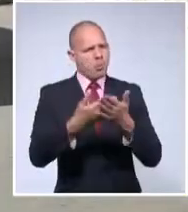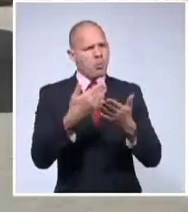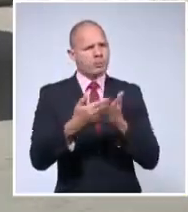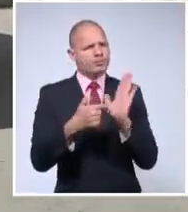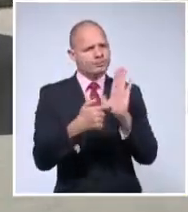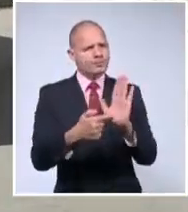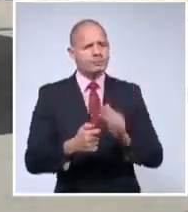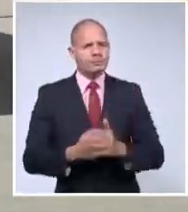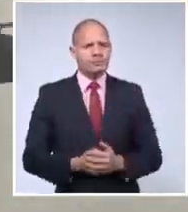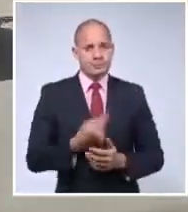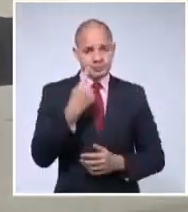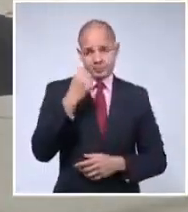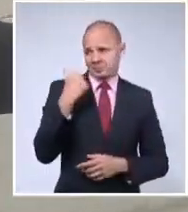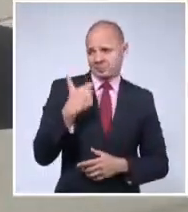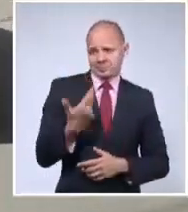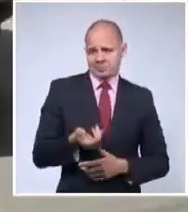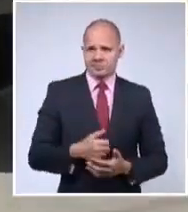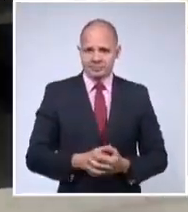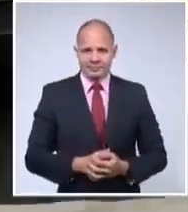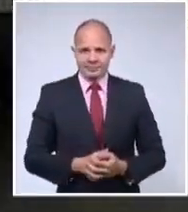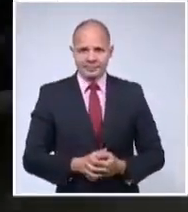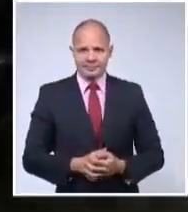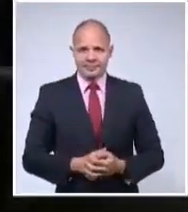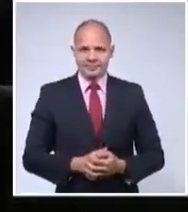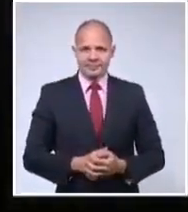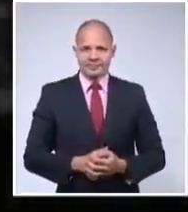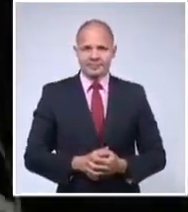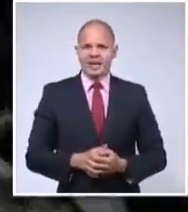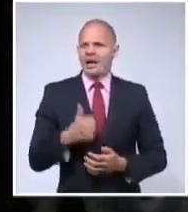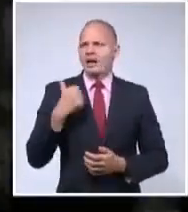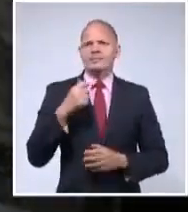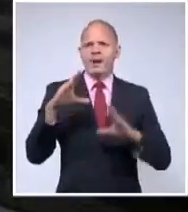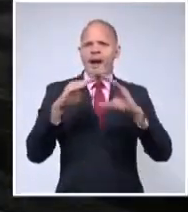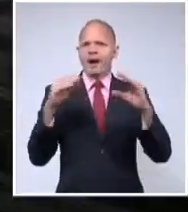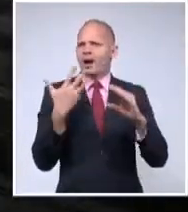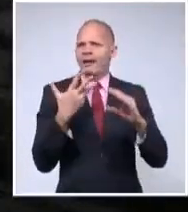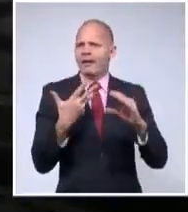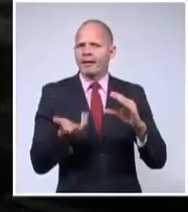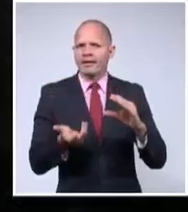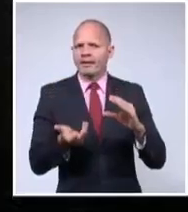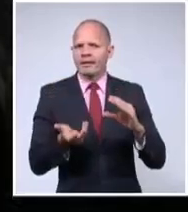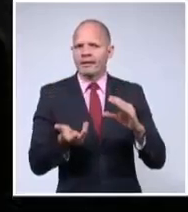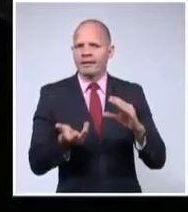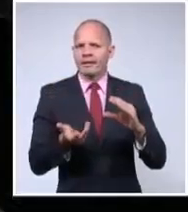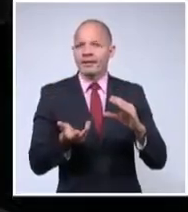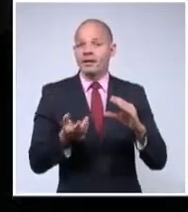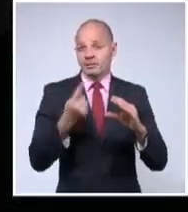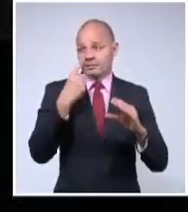que sí. Miren, aquí por ejemplo, vean ustedes, este es el auto